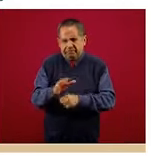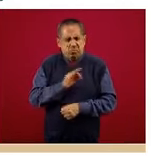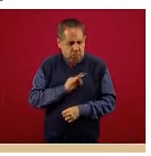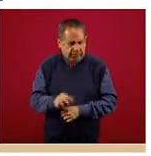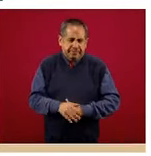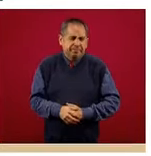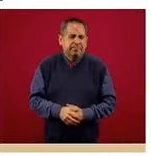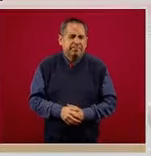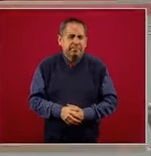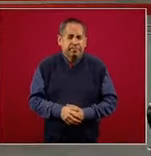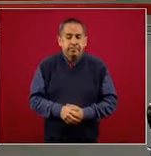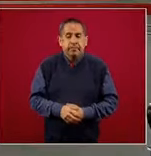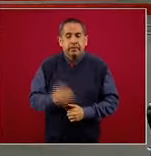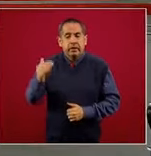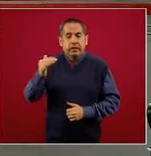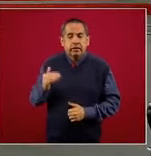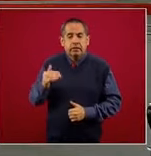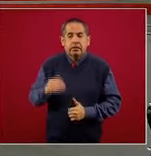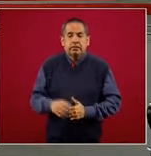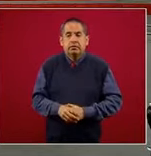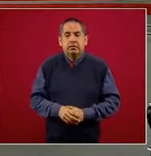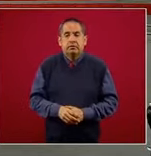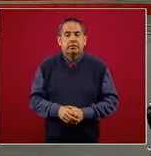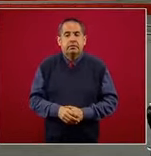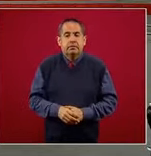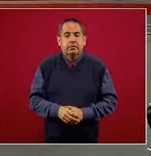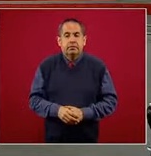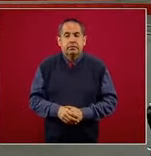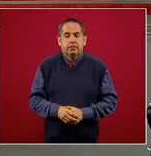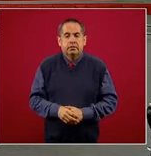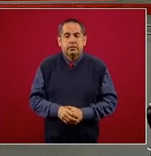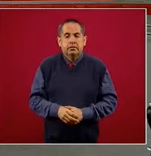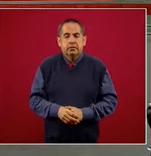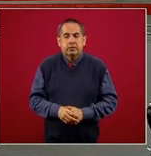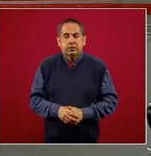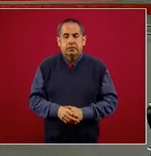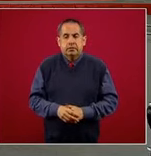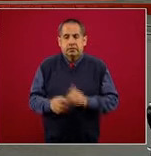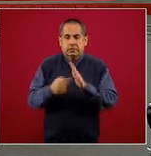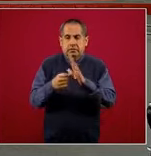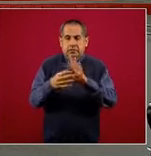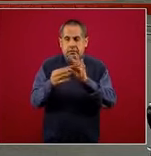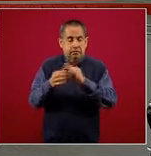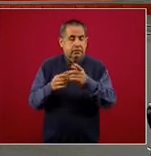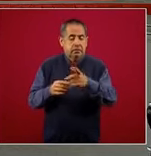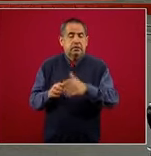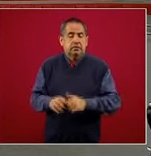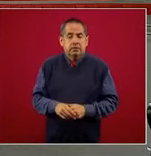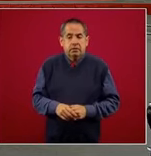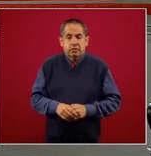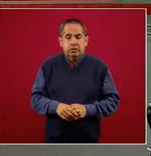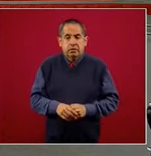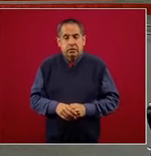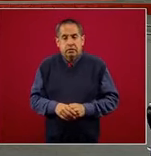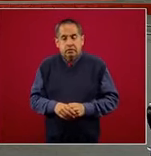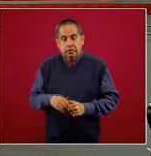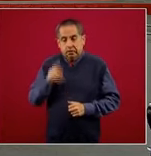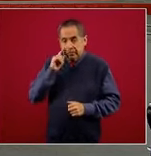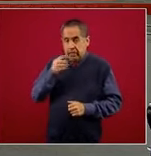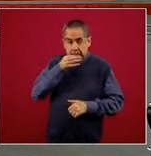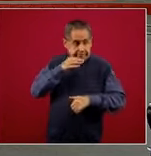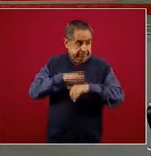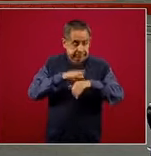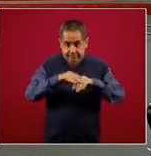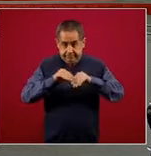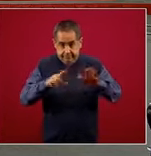Veamos la siguiente diapositiva. Bien, En este nuevo formato también de